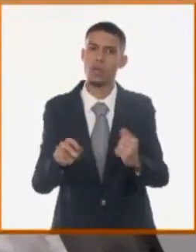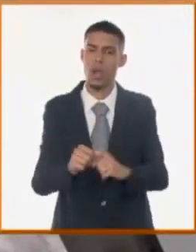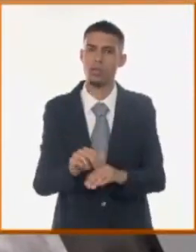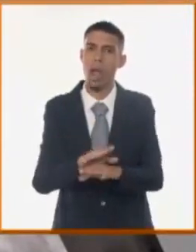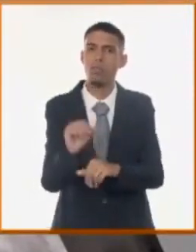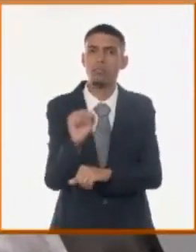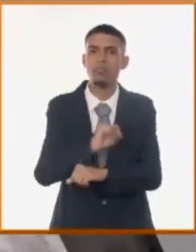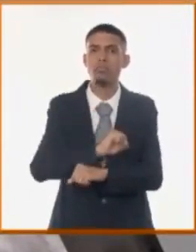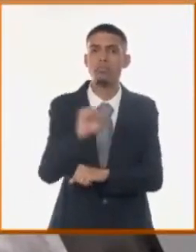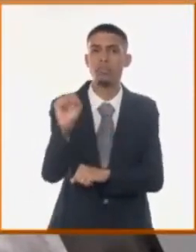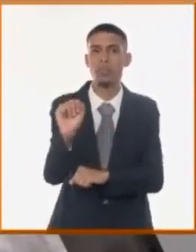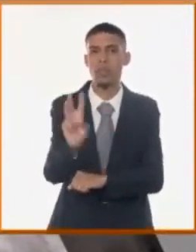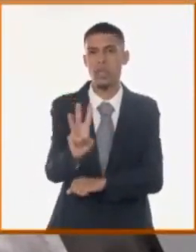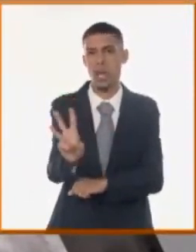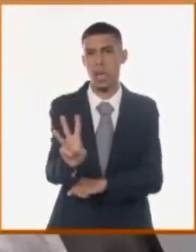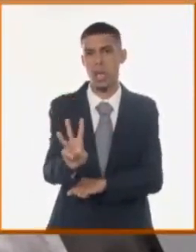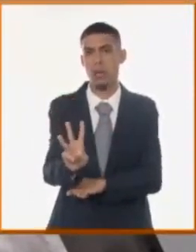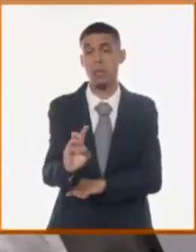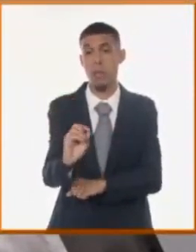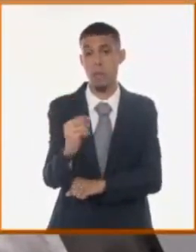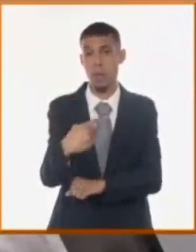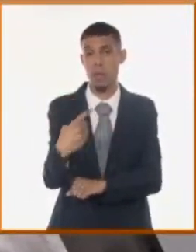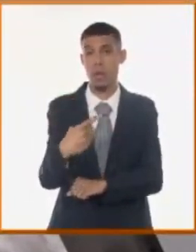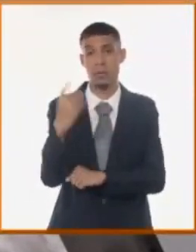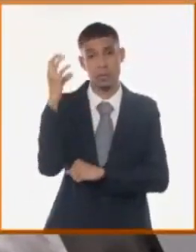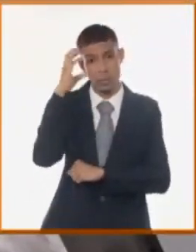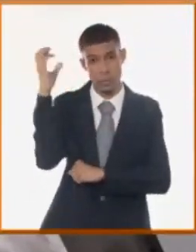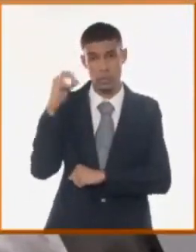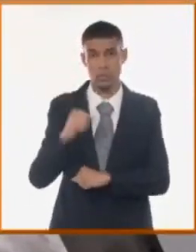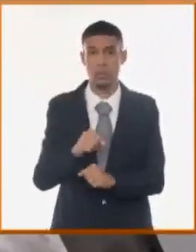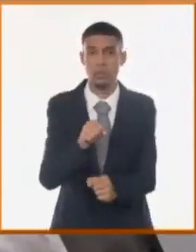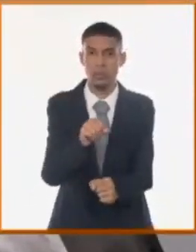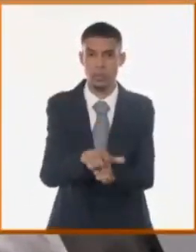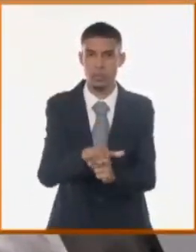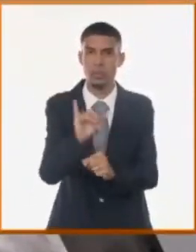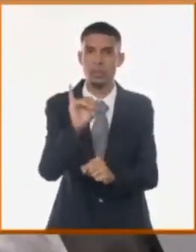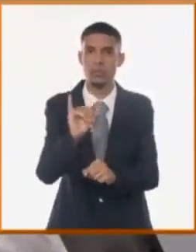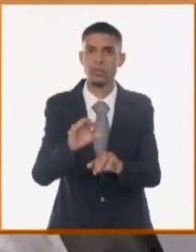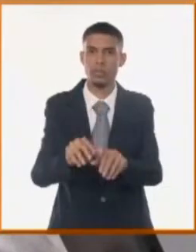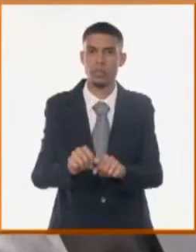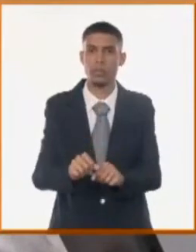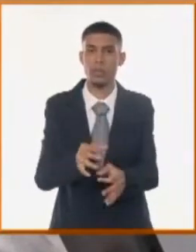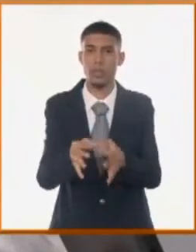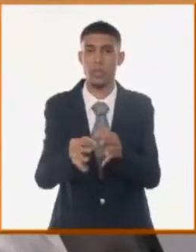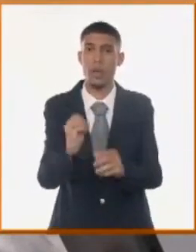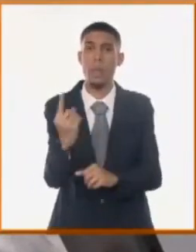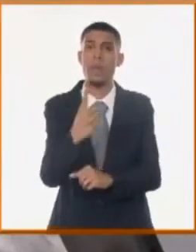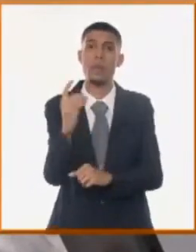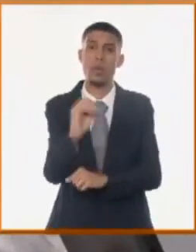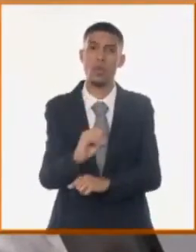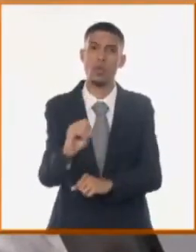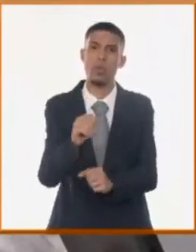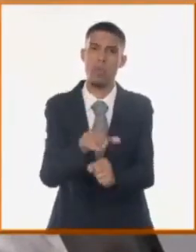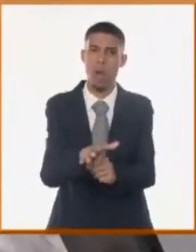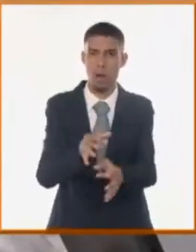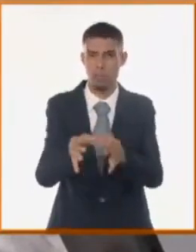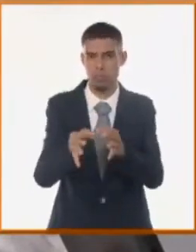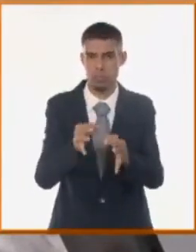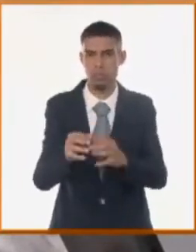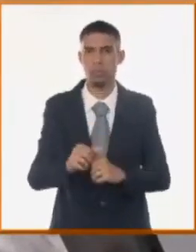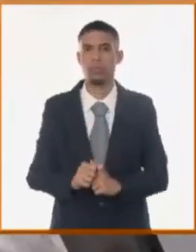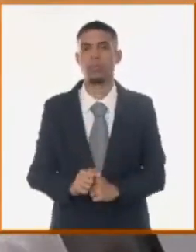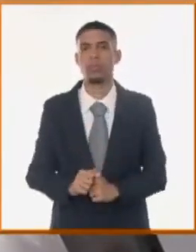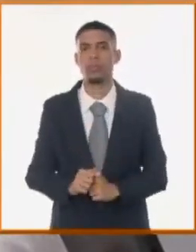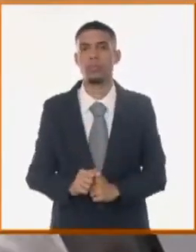constituir las tres primeras MIPYMES estatales que empezaron de DSoft, empezaron a funcionar a partir del 1 de octubre y le